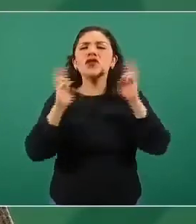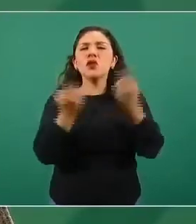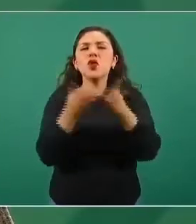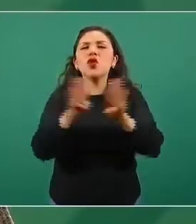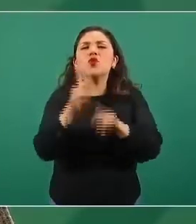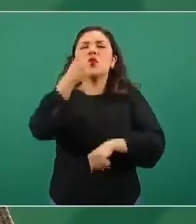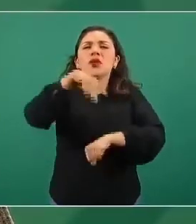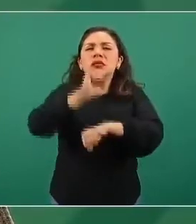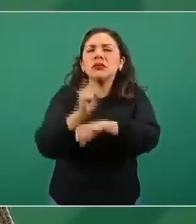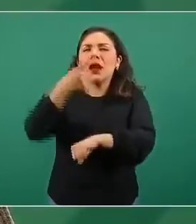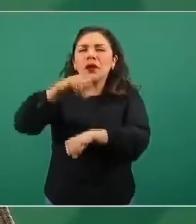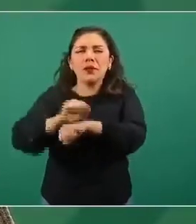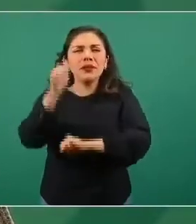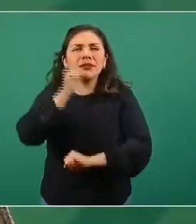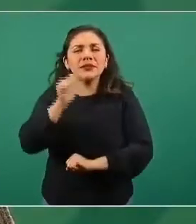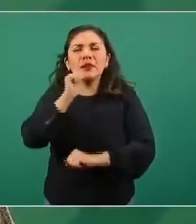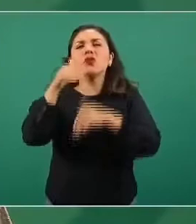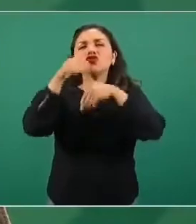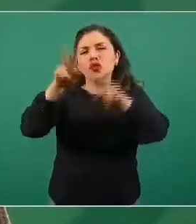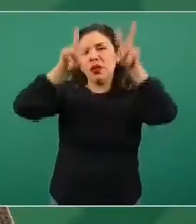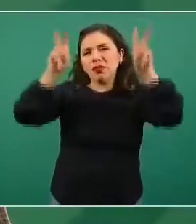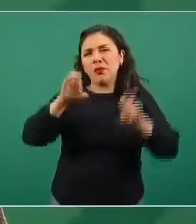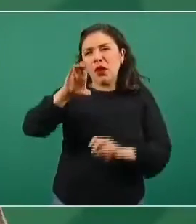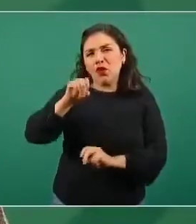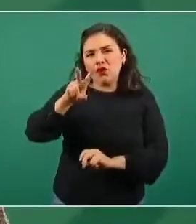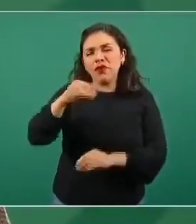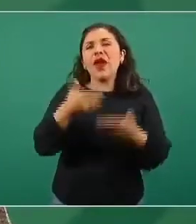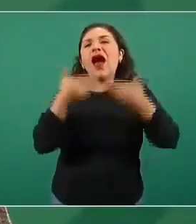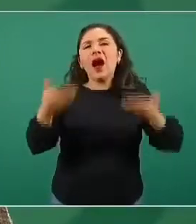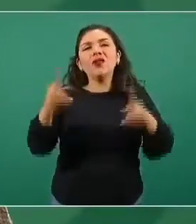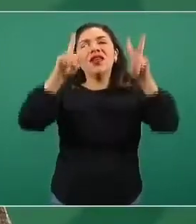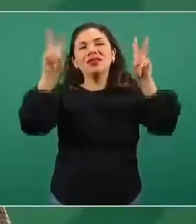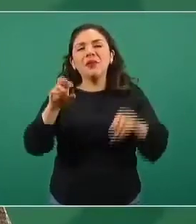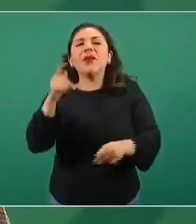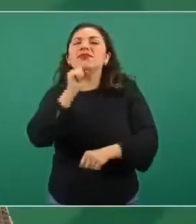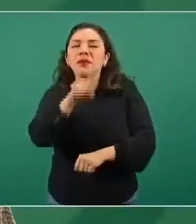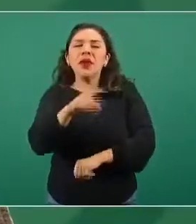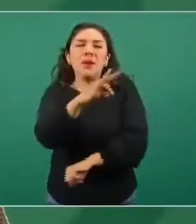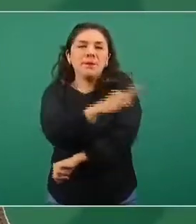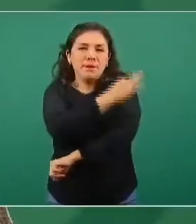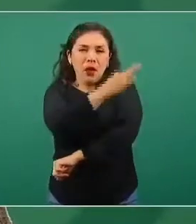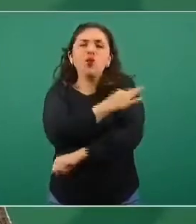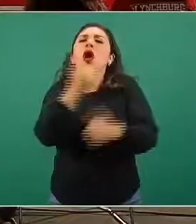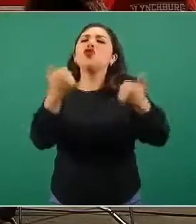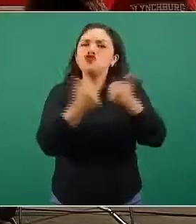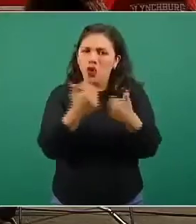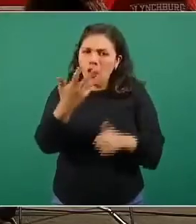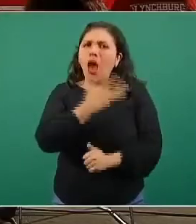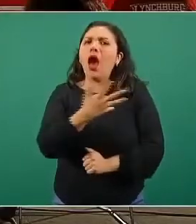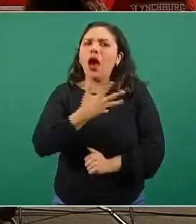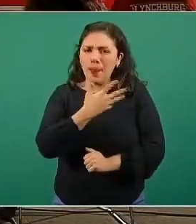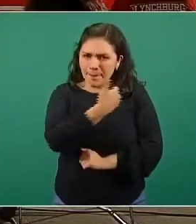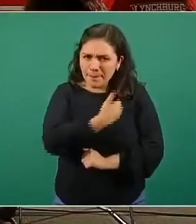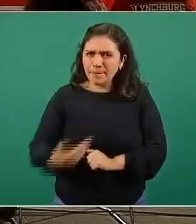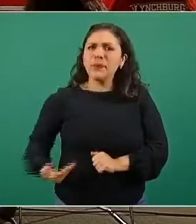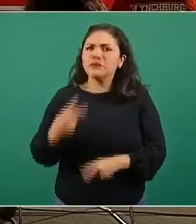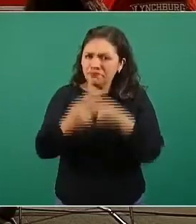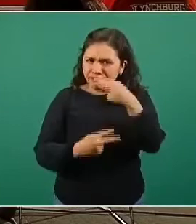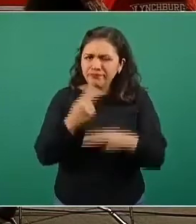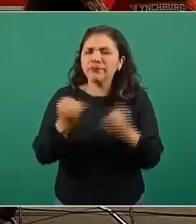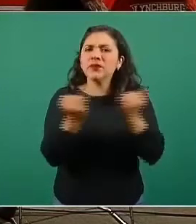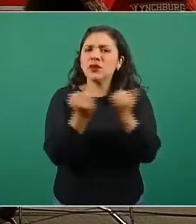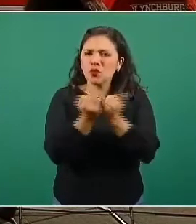que tenemos sobre COVID y ahora sobre la vacunación COVID, y participó desde luego el presidente, muy activo,